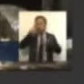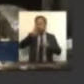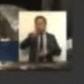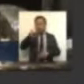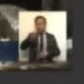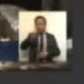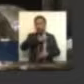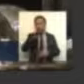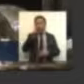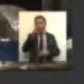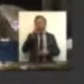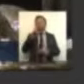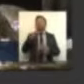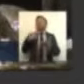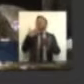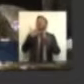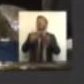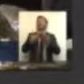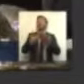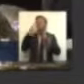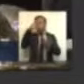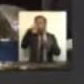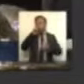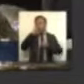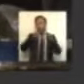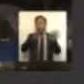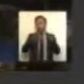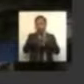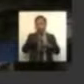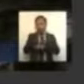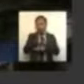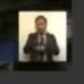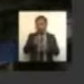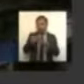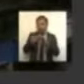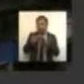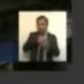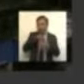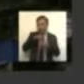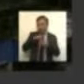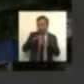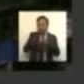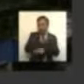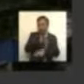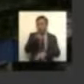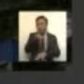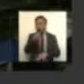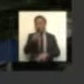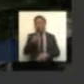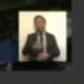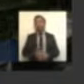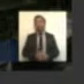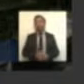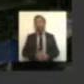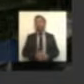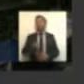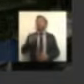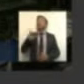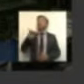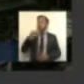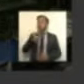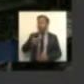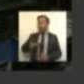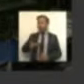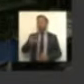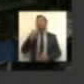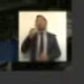hemos escuchado y los vamos a escuchar. Porque tienes razón, Pepe. Tenemos que diferenciar entre quien solicita un